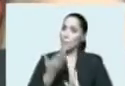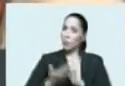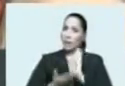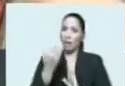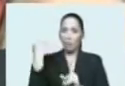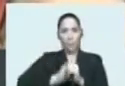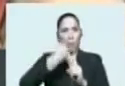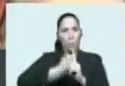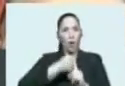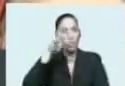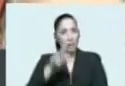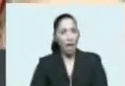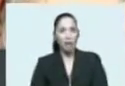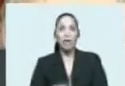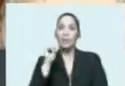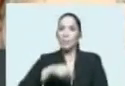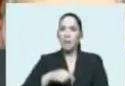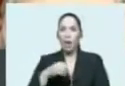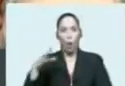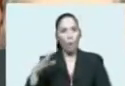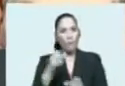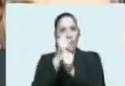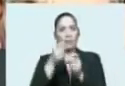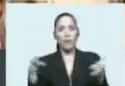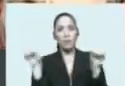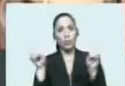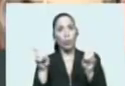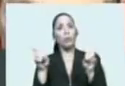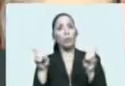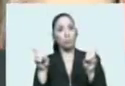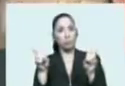diario y la confianza en la victoria